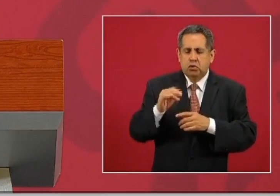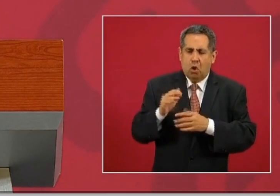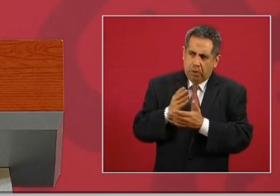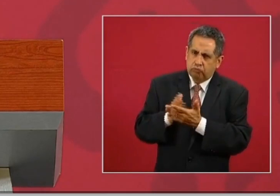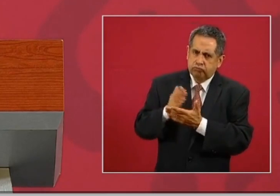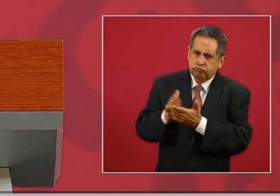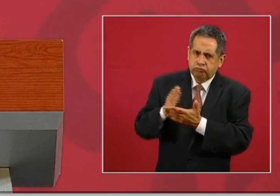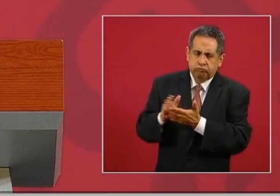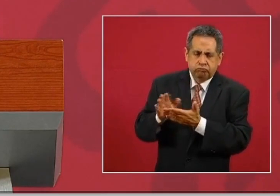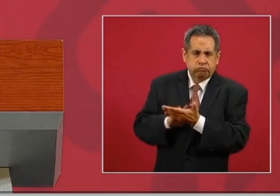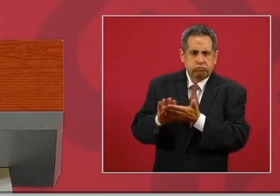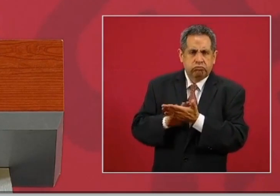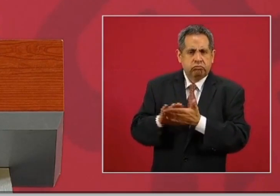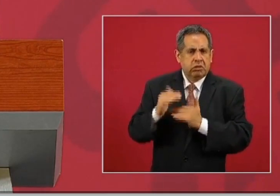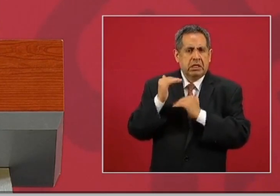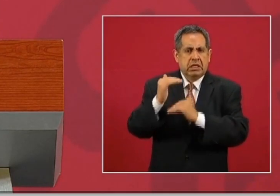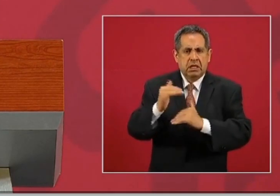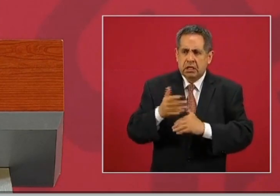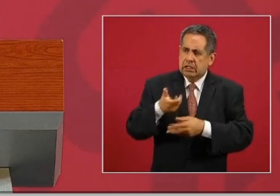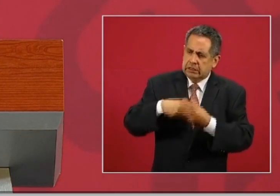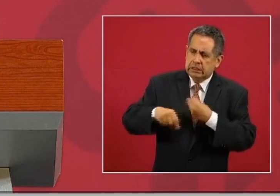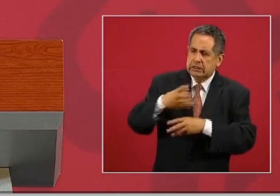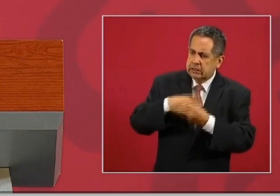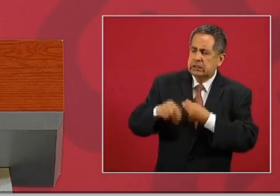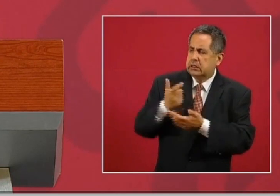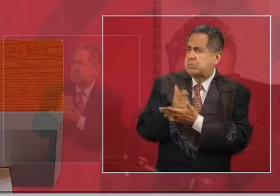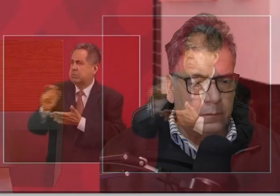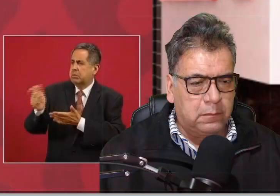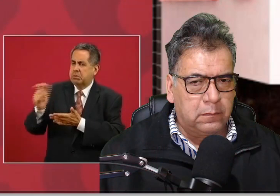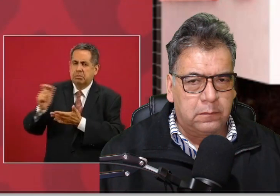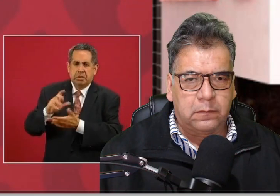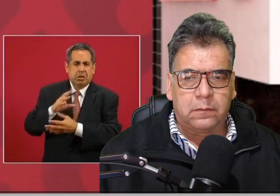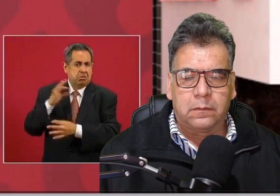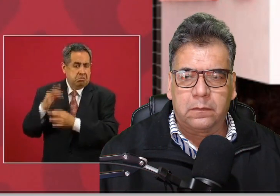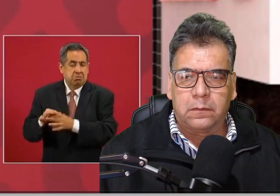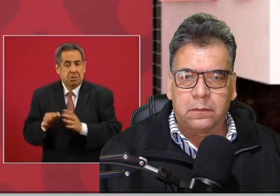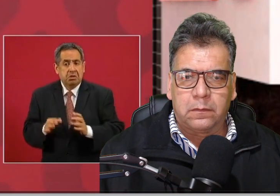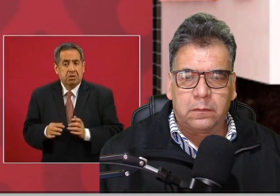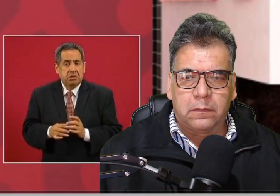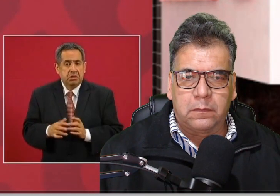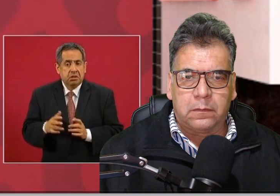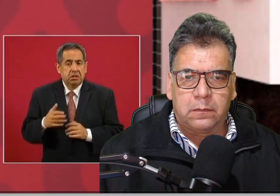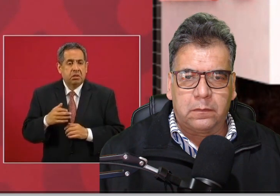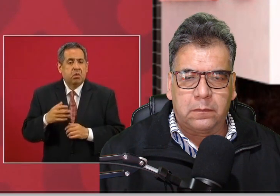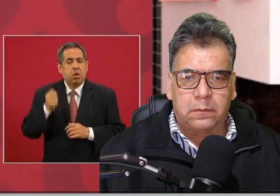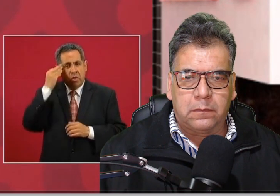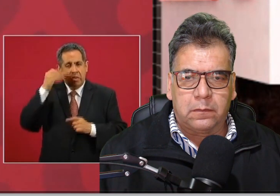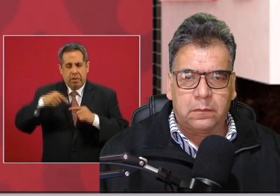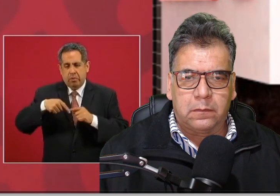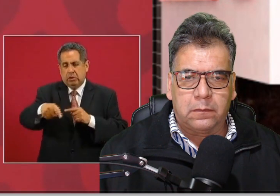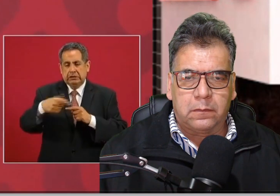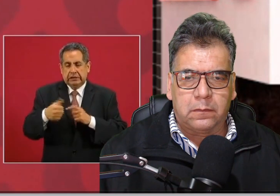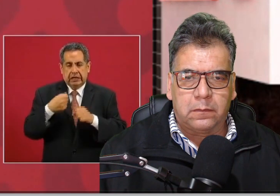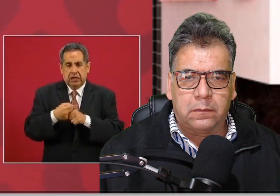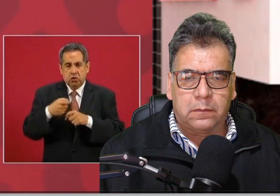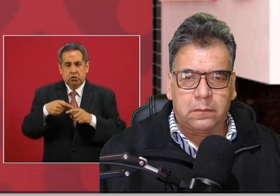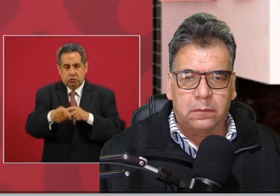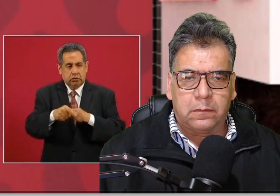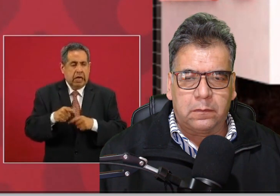Y le dijimos que aceptábamos, porque nos mandó a preguntar